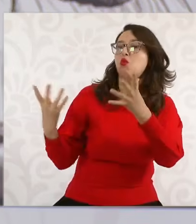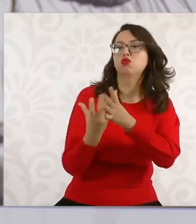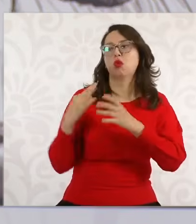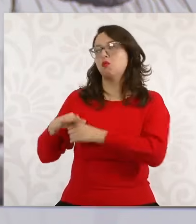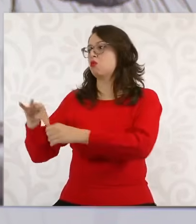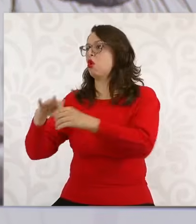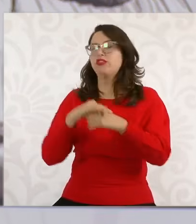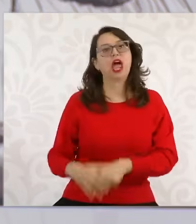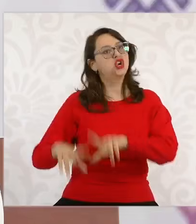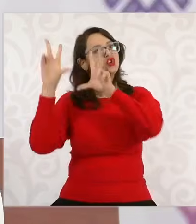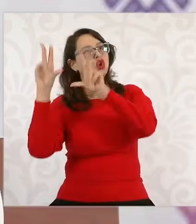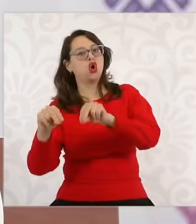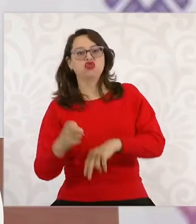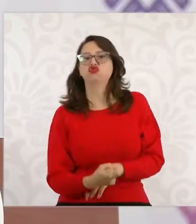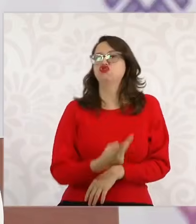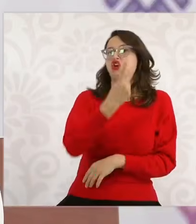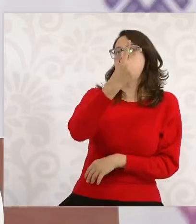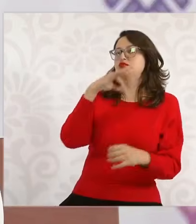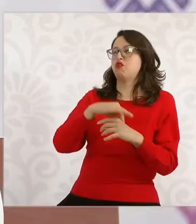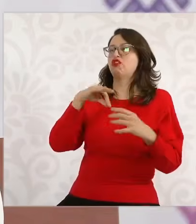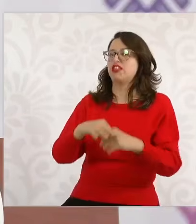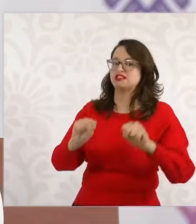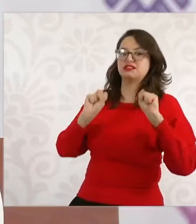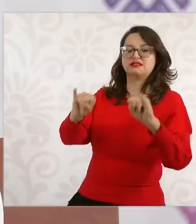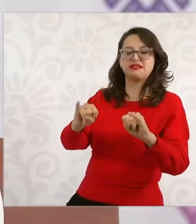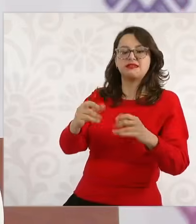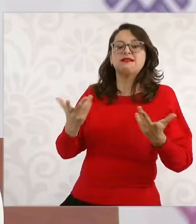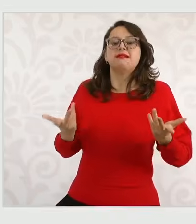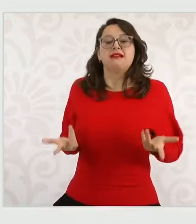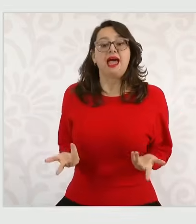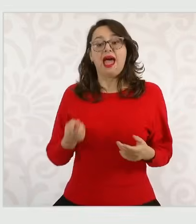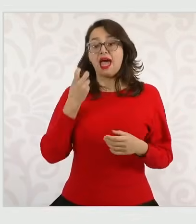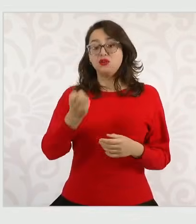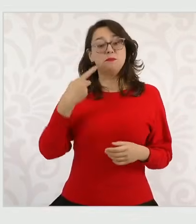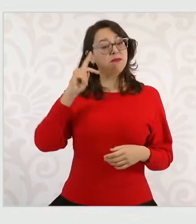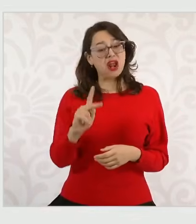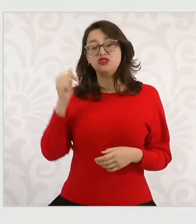excepto 2, pero México fue el primero y el que siempre apoyó.